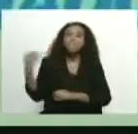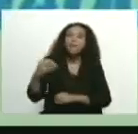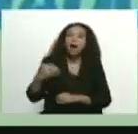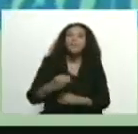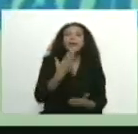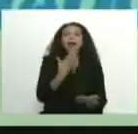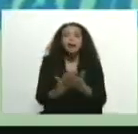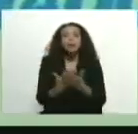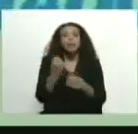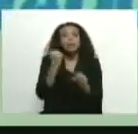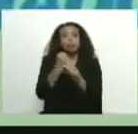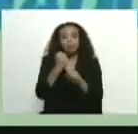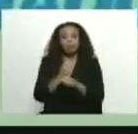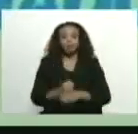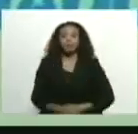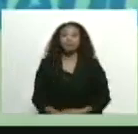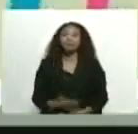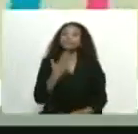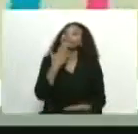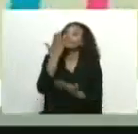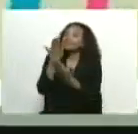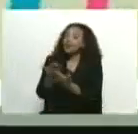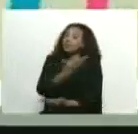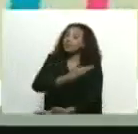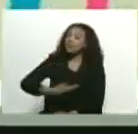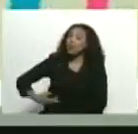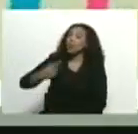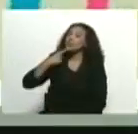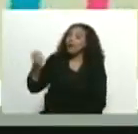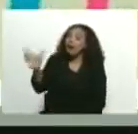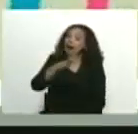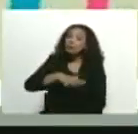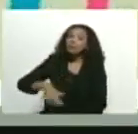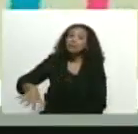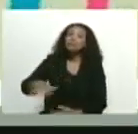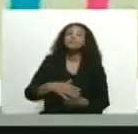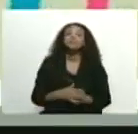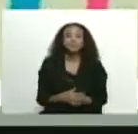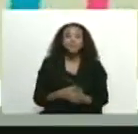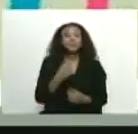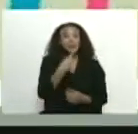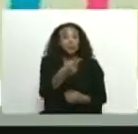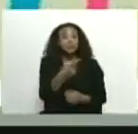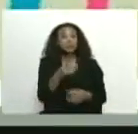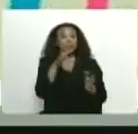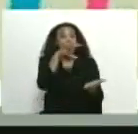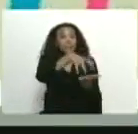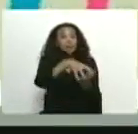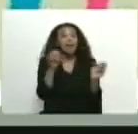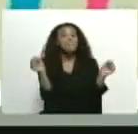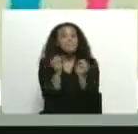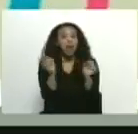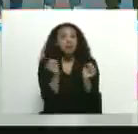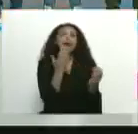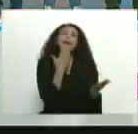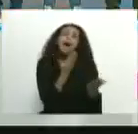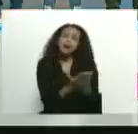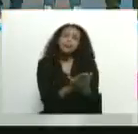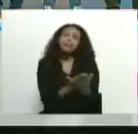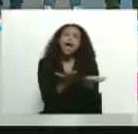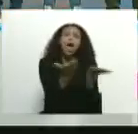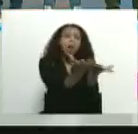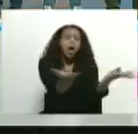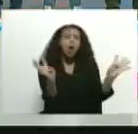por este trabajo, presidente. Bueno, gracias a ti, gracias a ustedes. Y le digo a Mérida, pues, allá a la unidad de